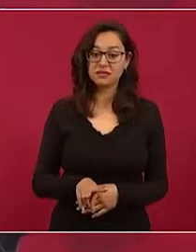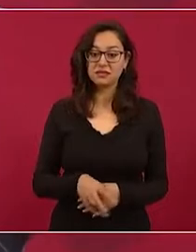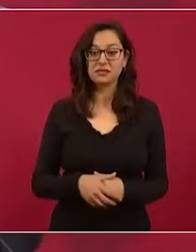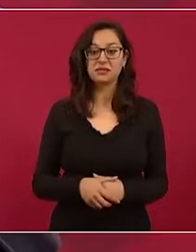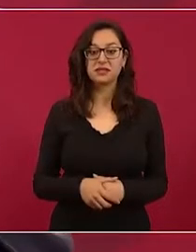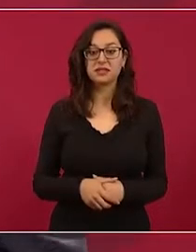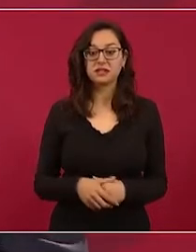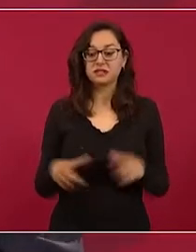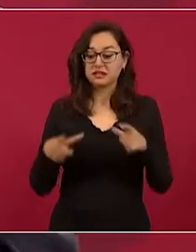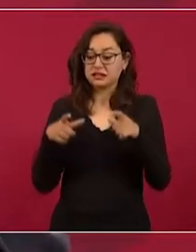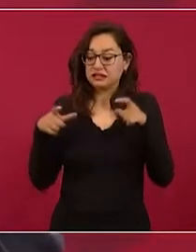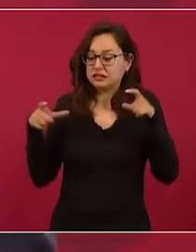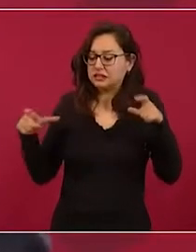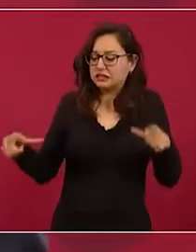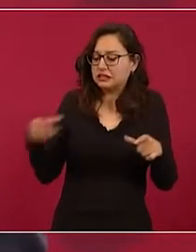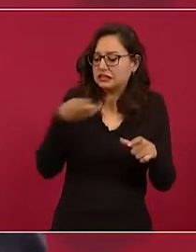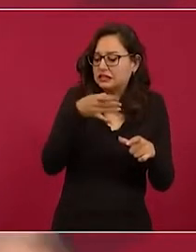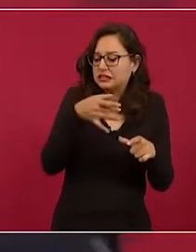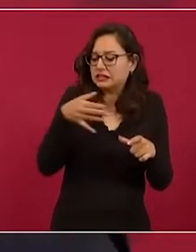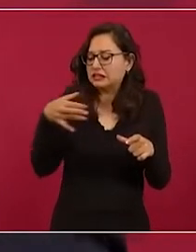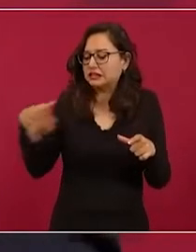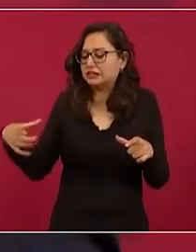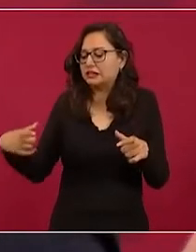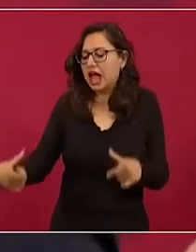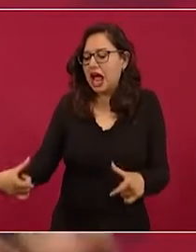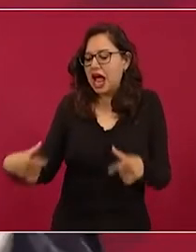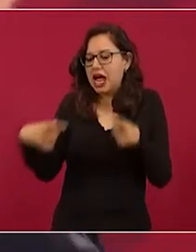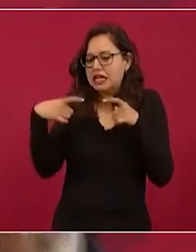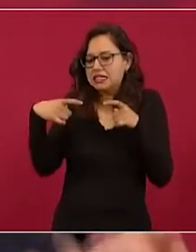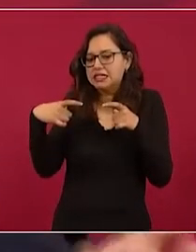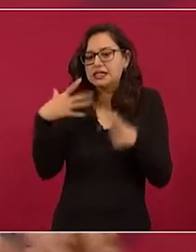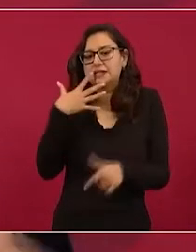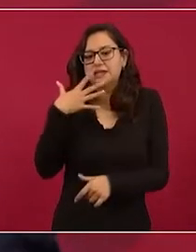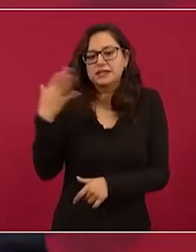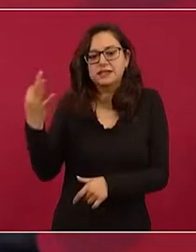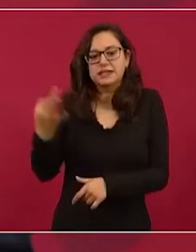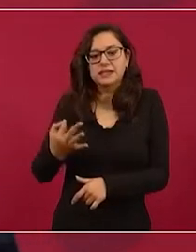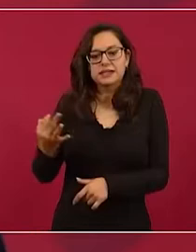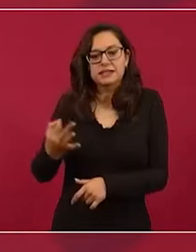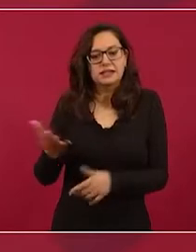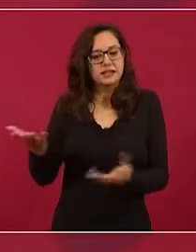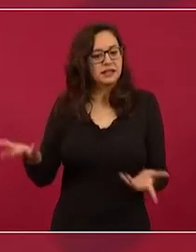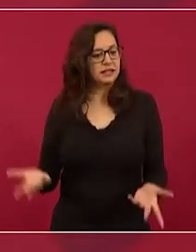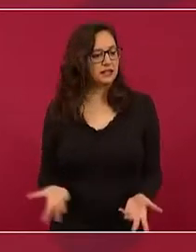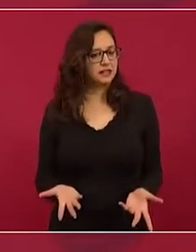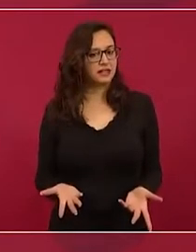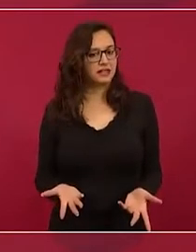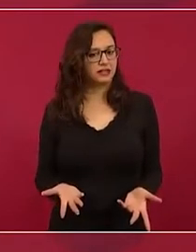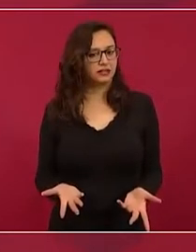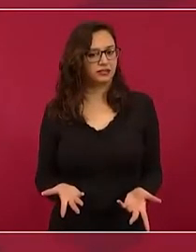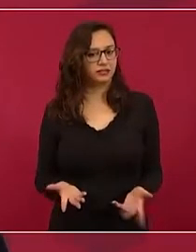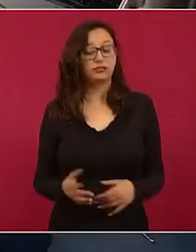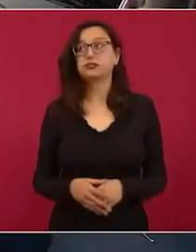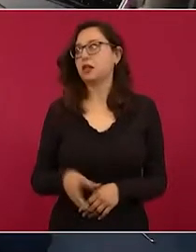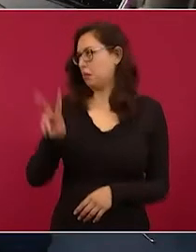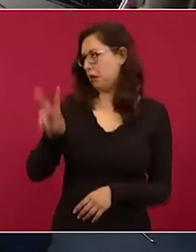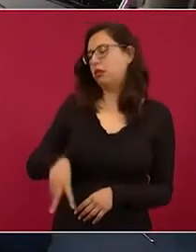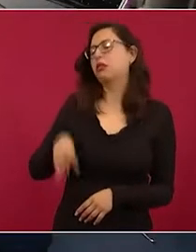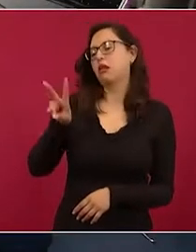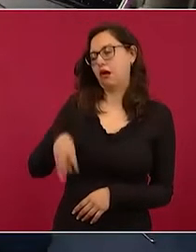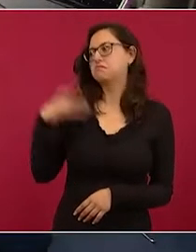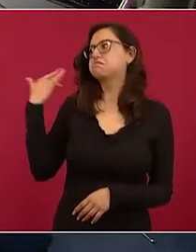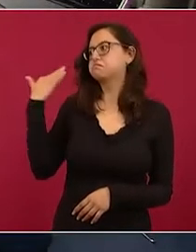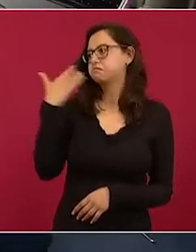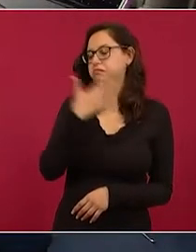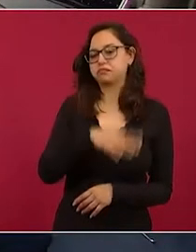comerse una tlayuda, o sea, ¿qué quieren? Son deliciosas, además. ¿Cómo